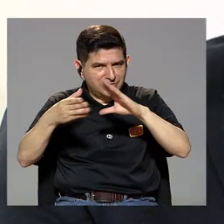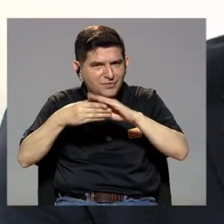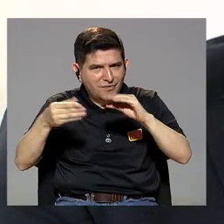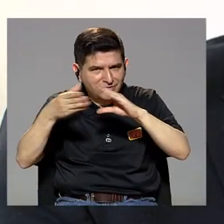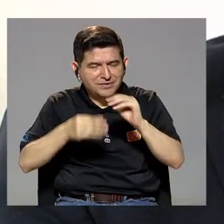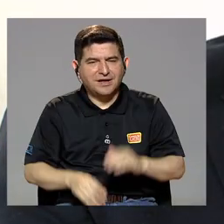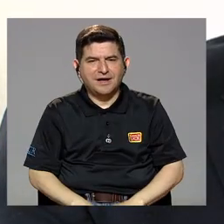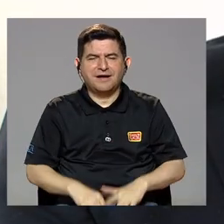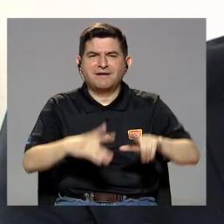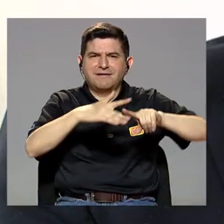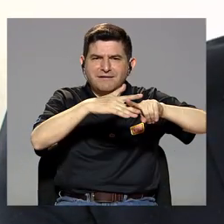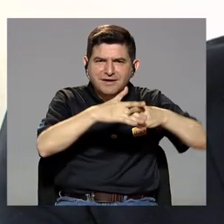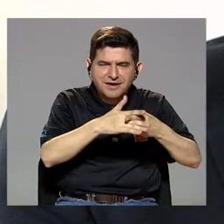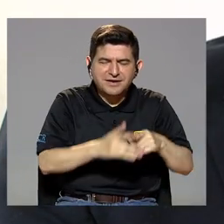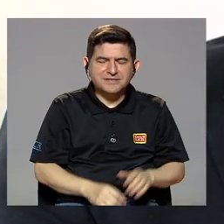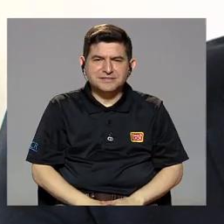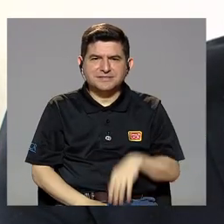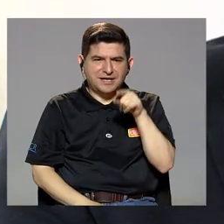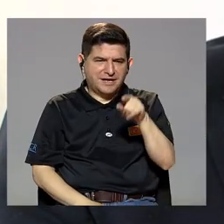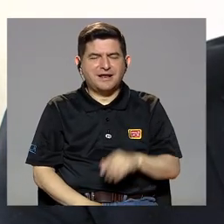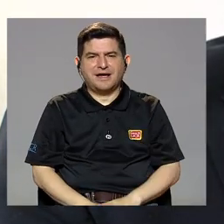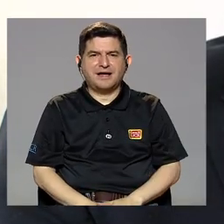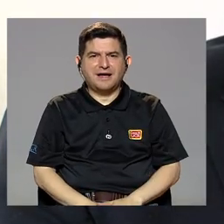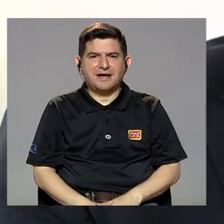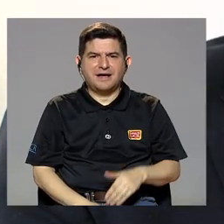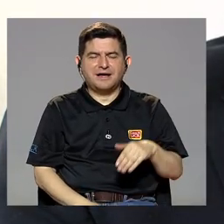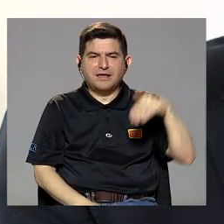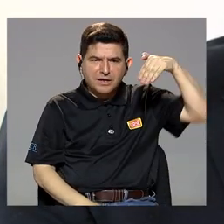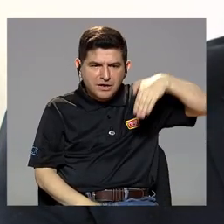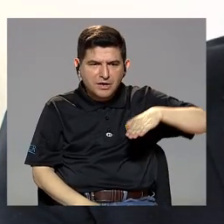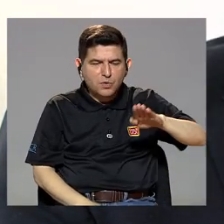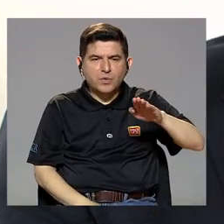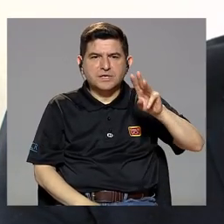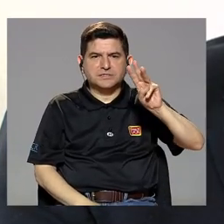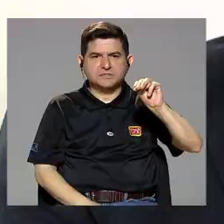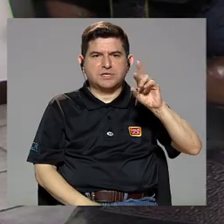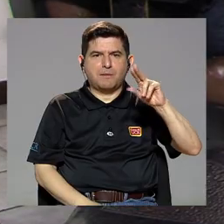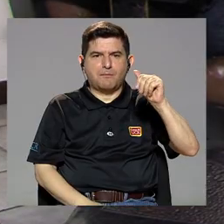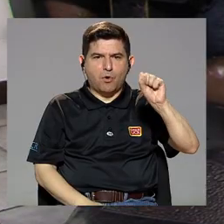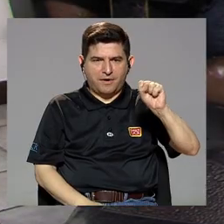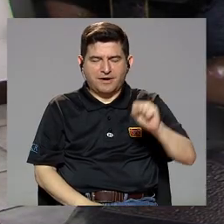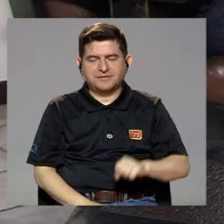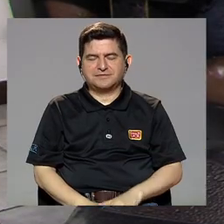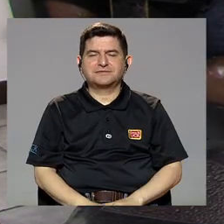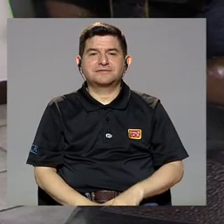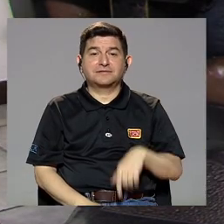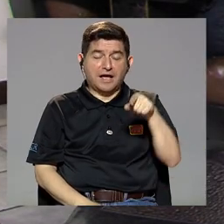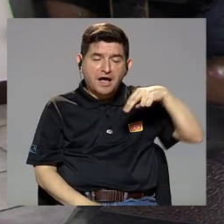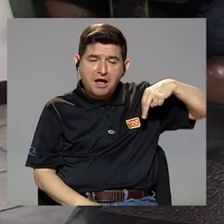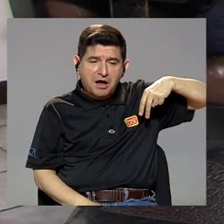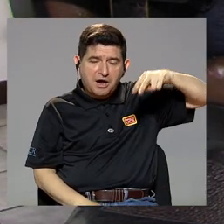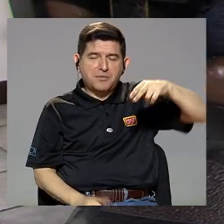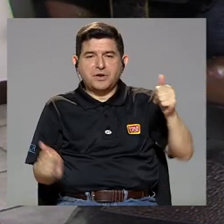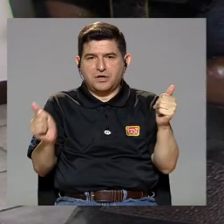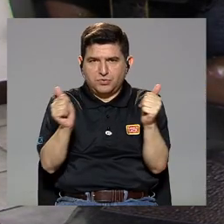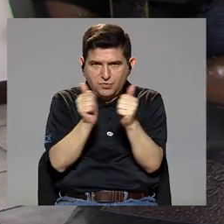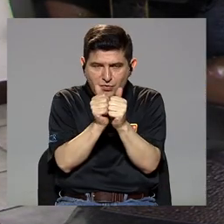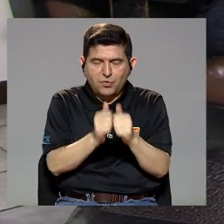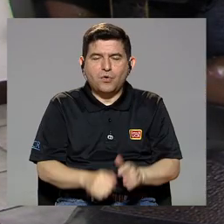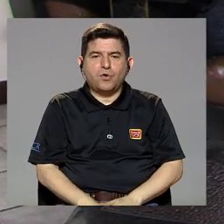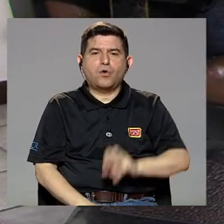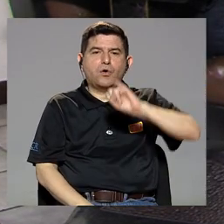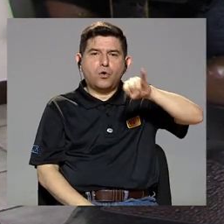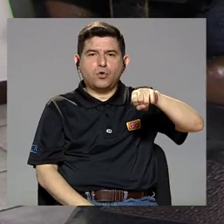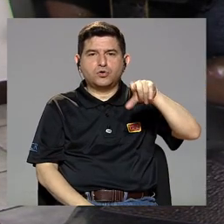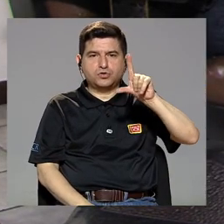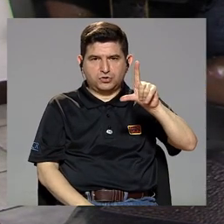iniciaba y encuesta demoras caminando con casualmente otro hombre del radio que es fue más bien josé luís